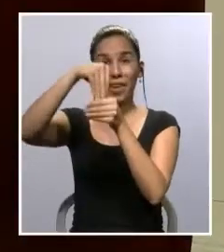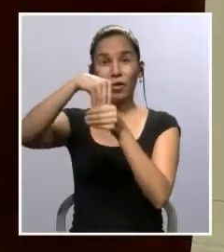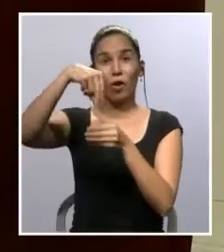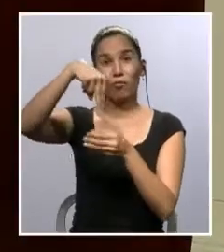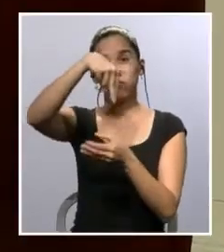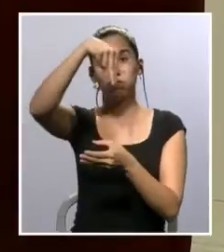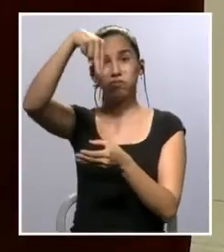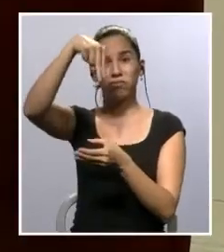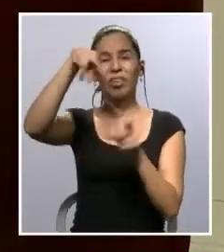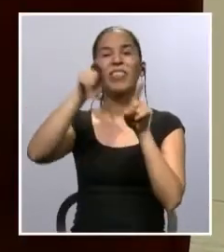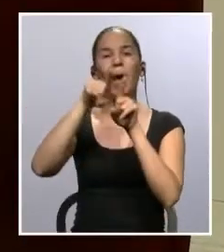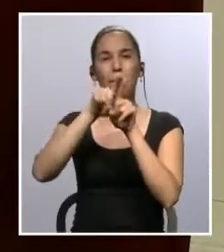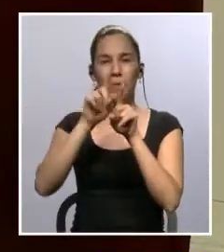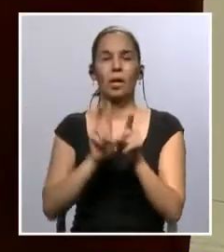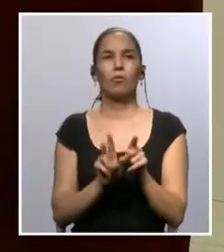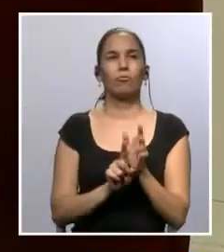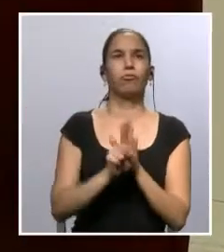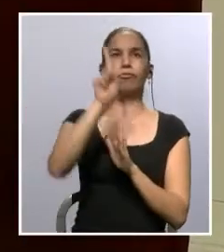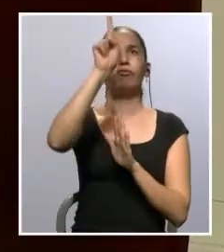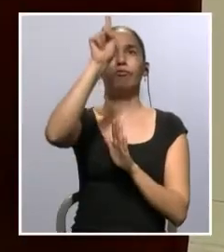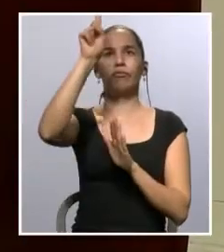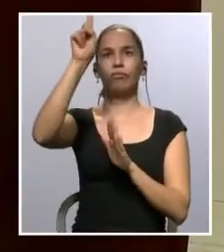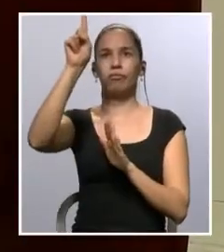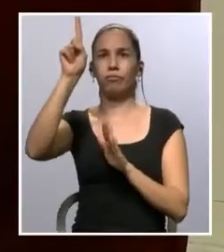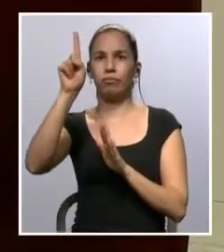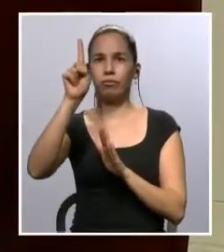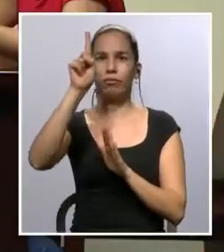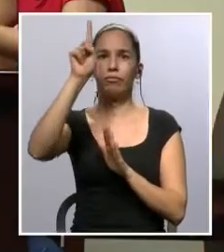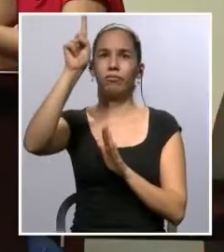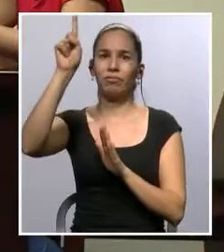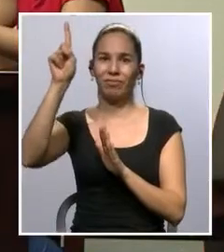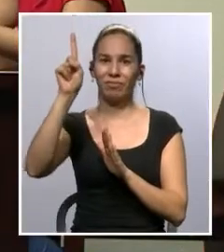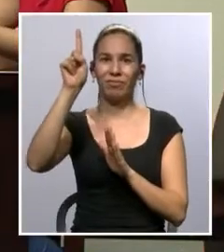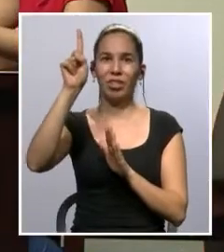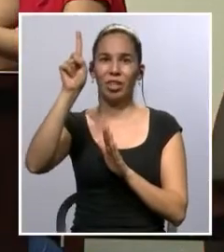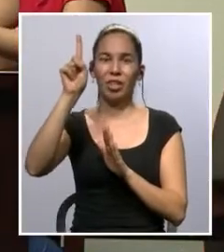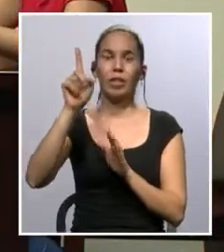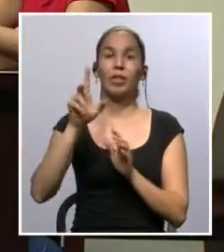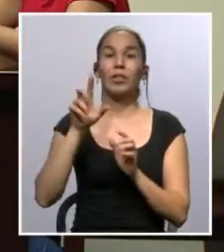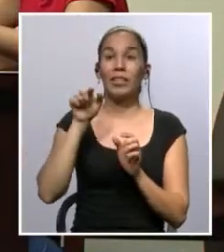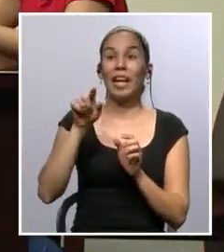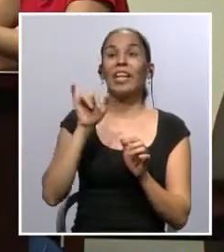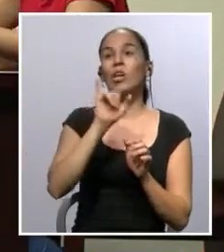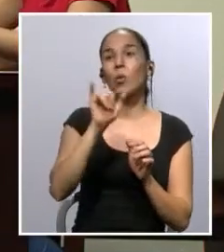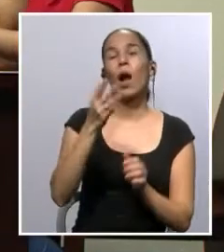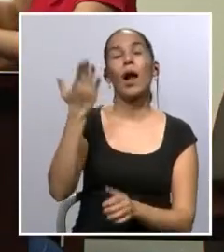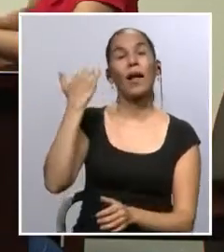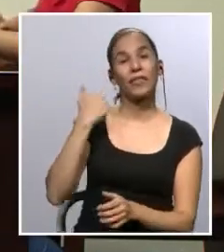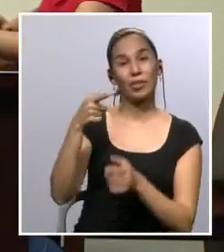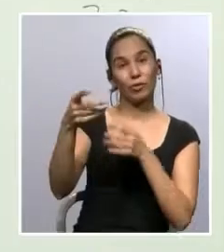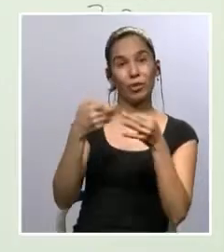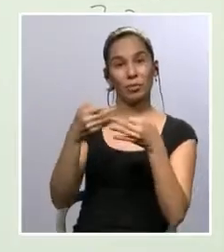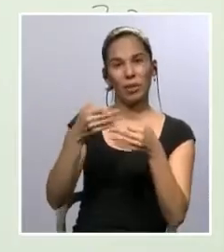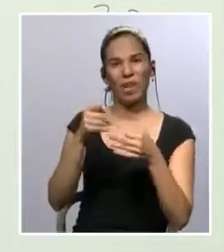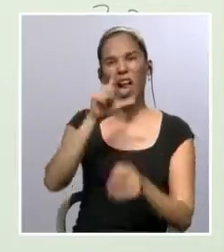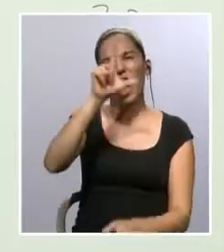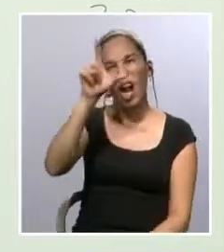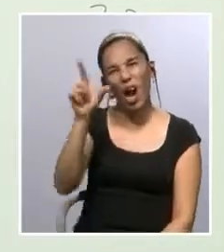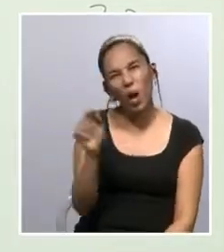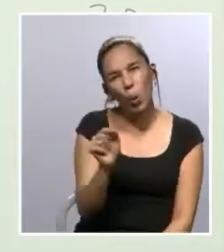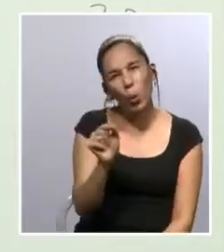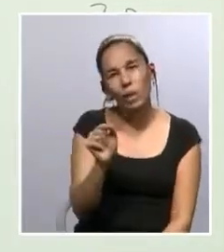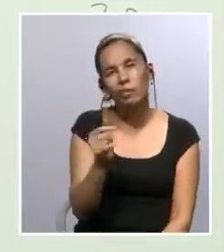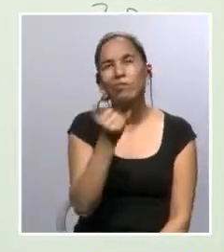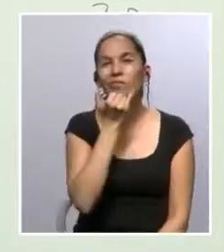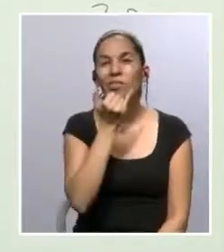espacial también flota en el espacio? Ok, es la misma situación que ustedes me presentaban hace un rato en la Luna. Ajá. Lo